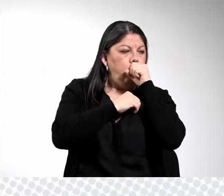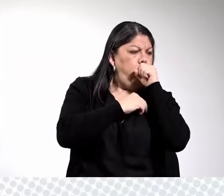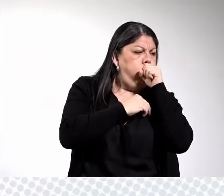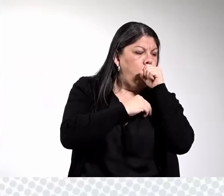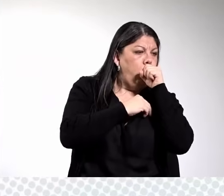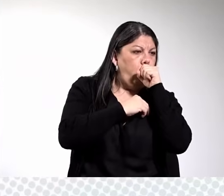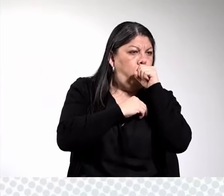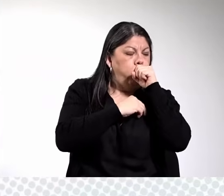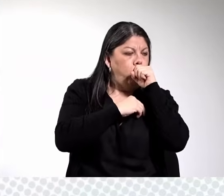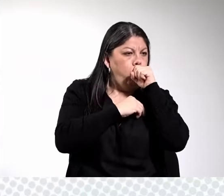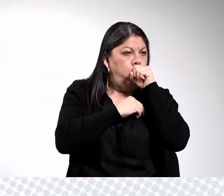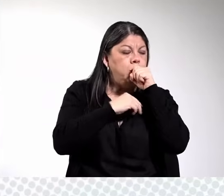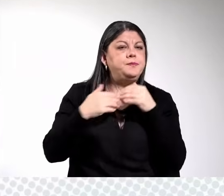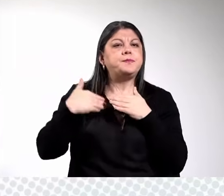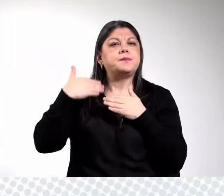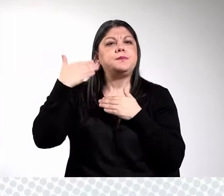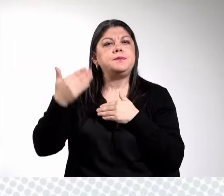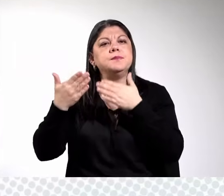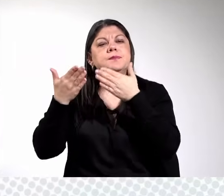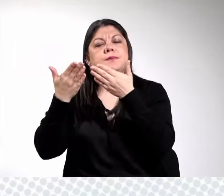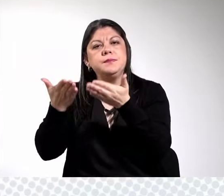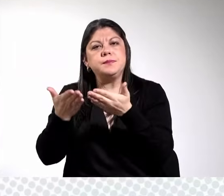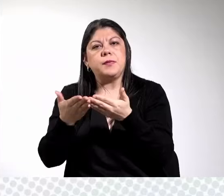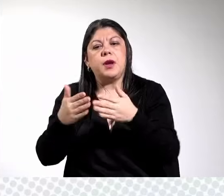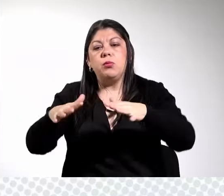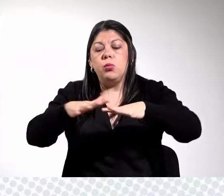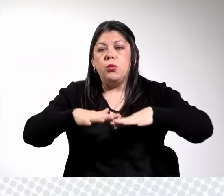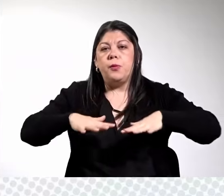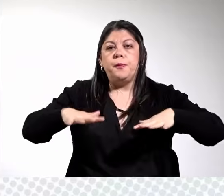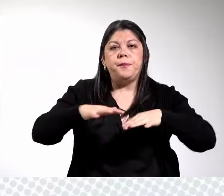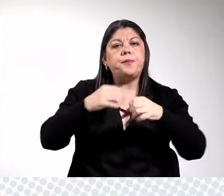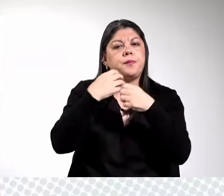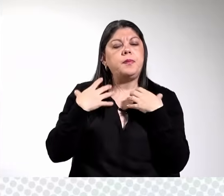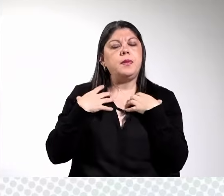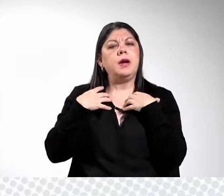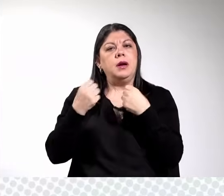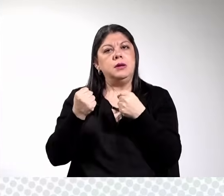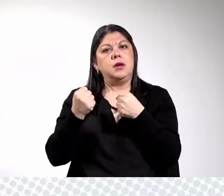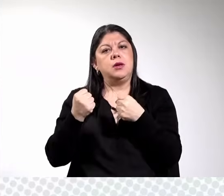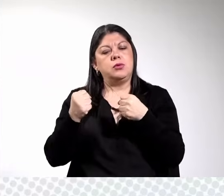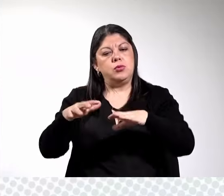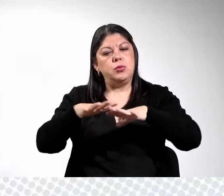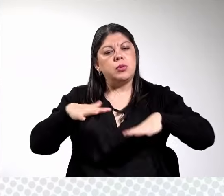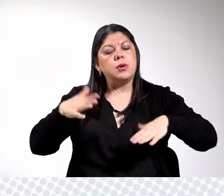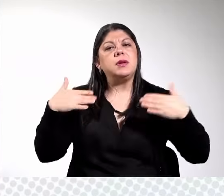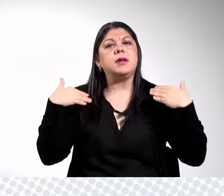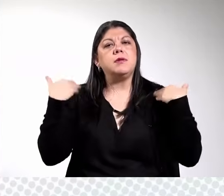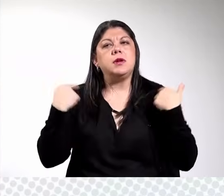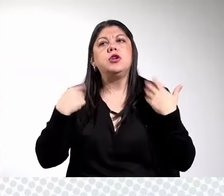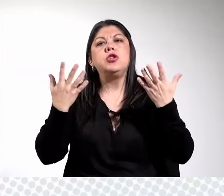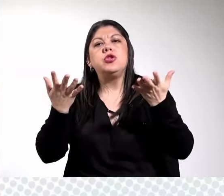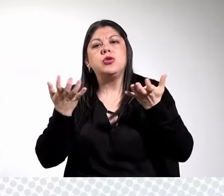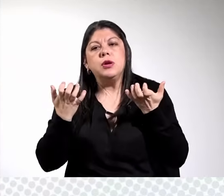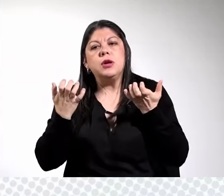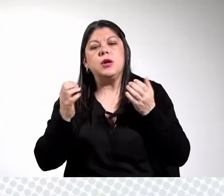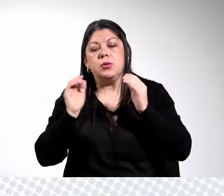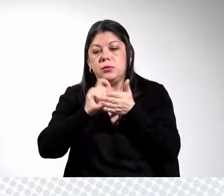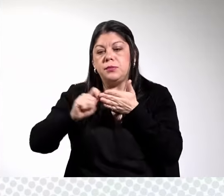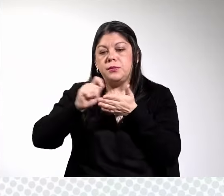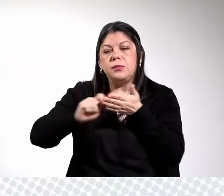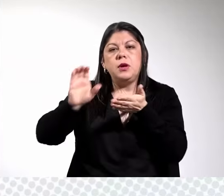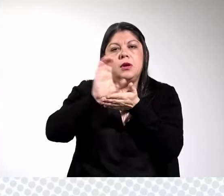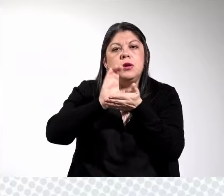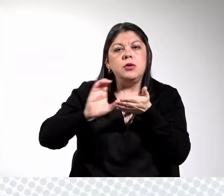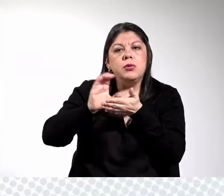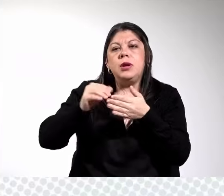qué, teniéndolos a ellos en el ambiente sano y feliz, porque yo quiero hacer de la escuela y del colegio y